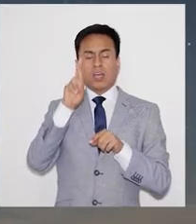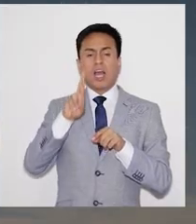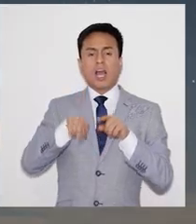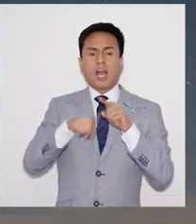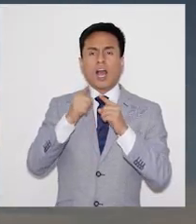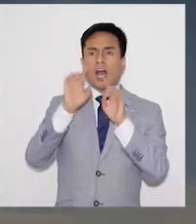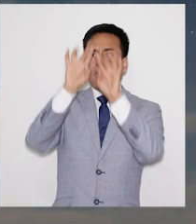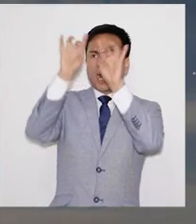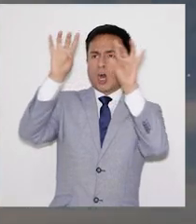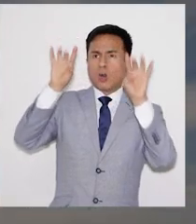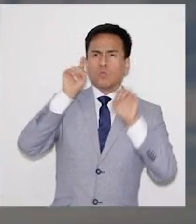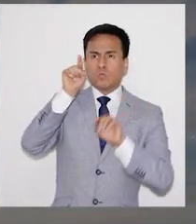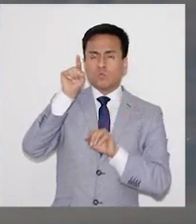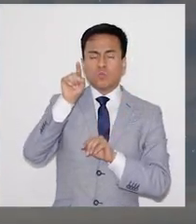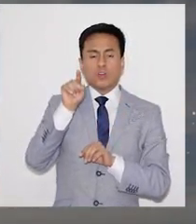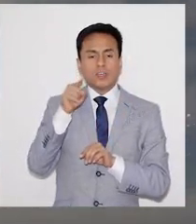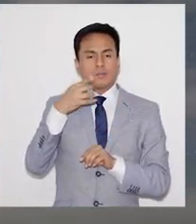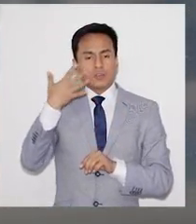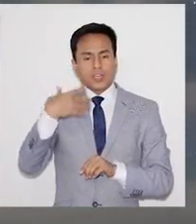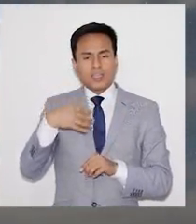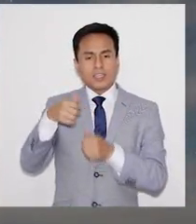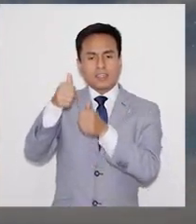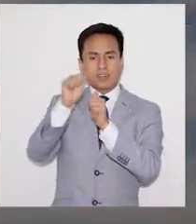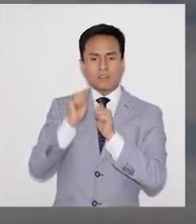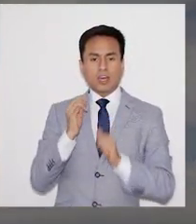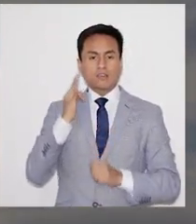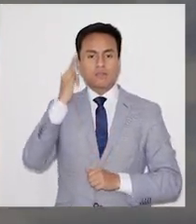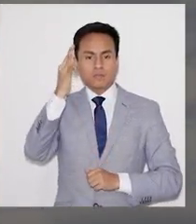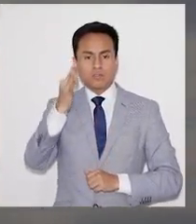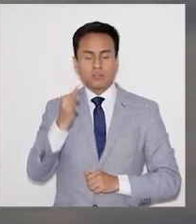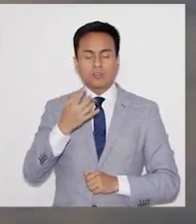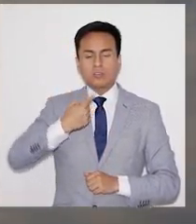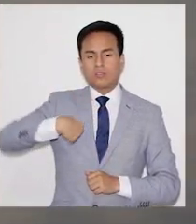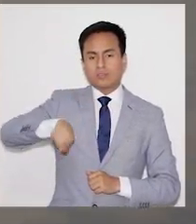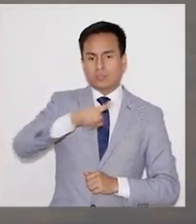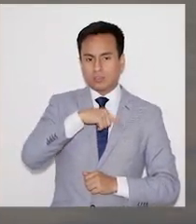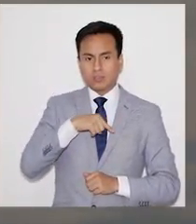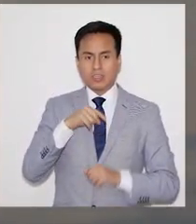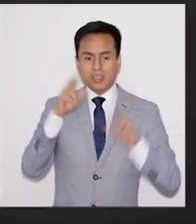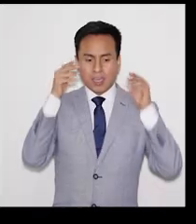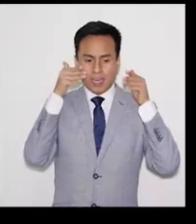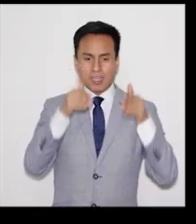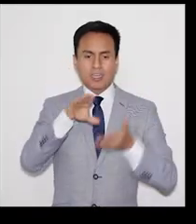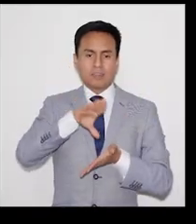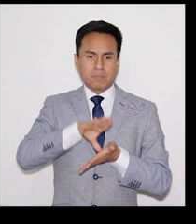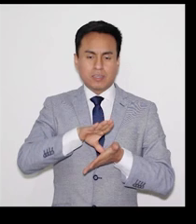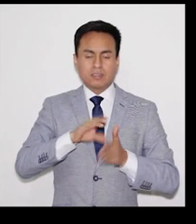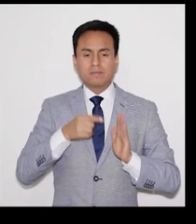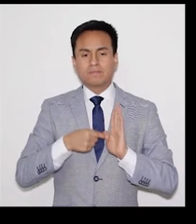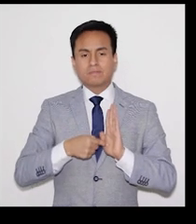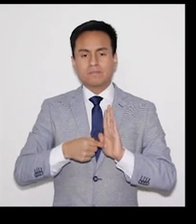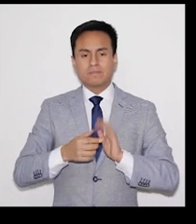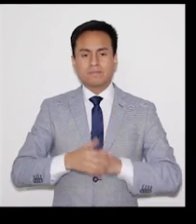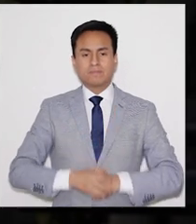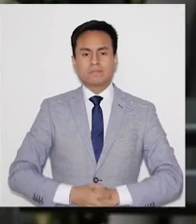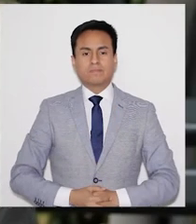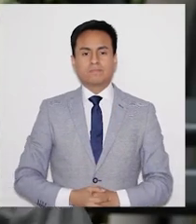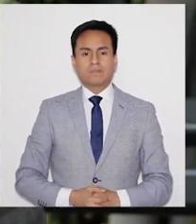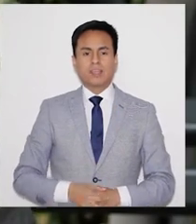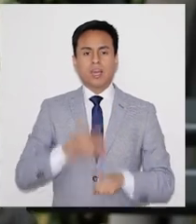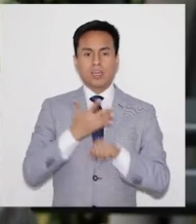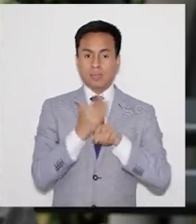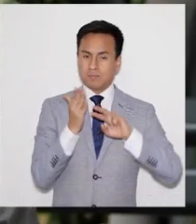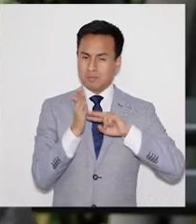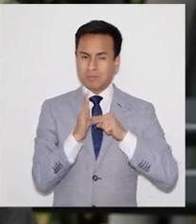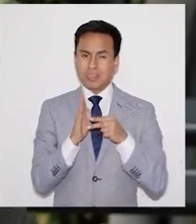astronómicos, es importante considerar los desafíos futuros que afrontamos en el área a nivel de país. Hay